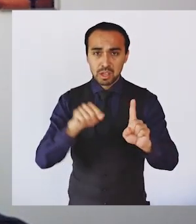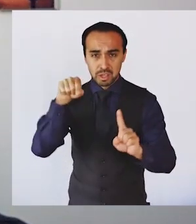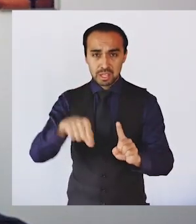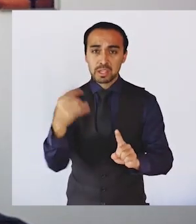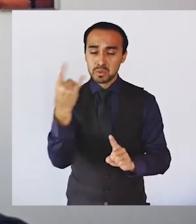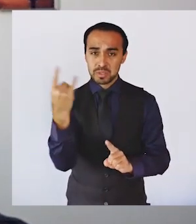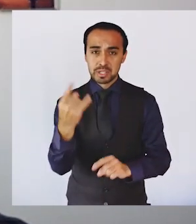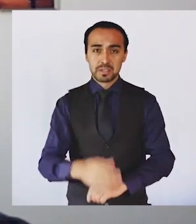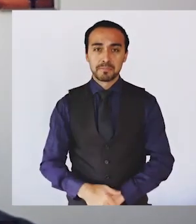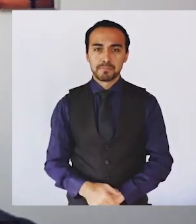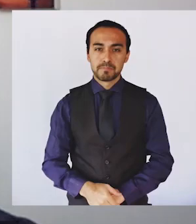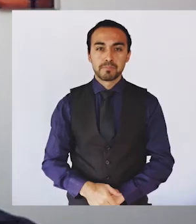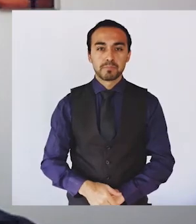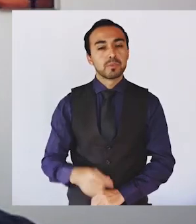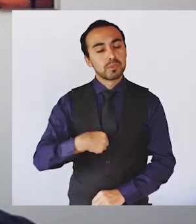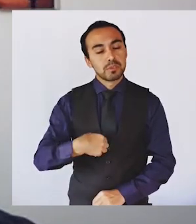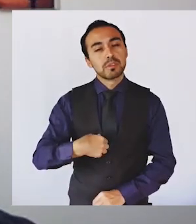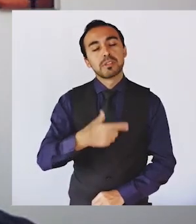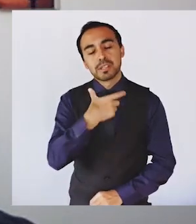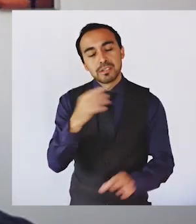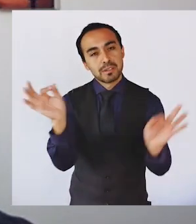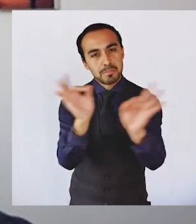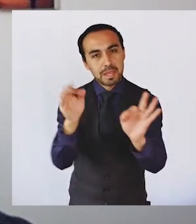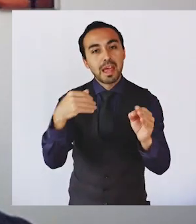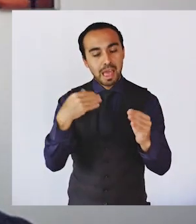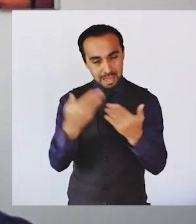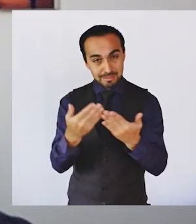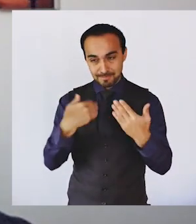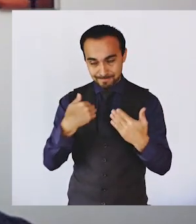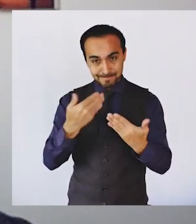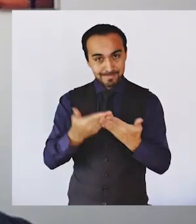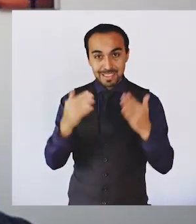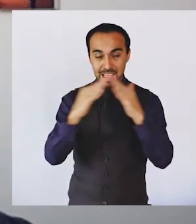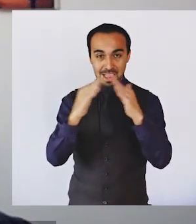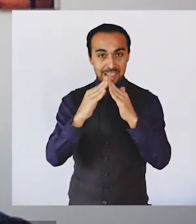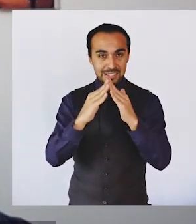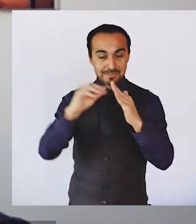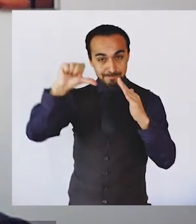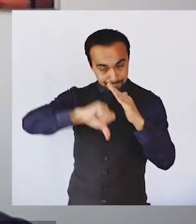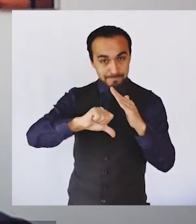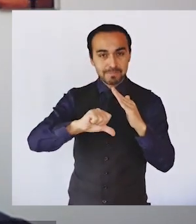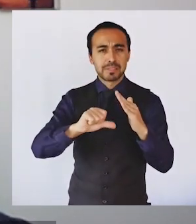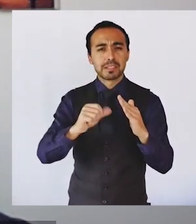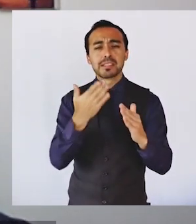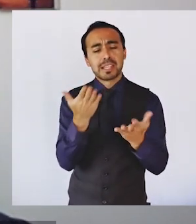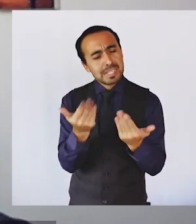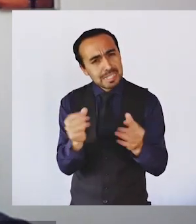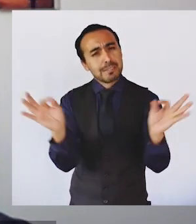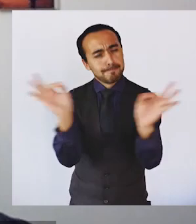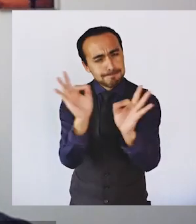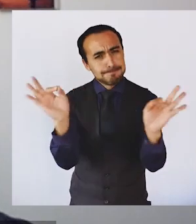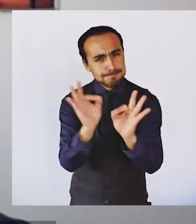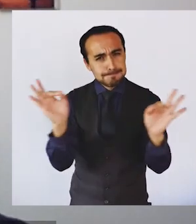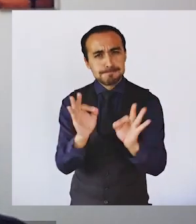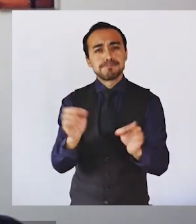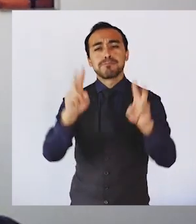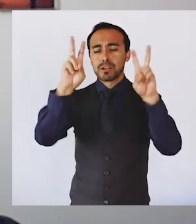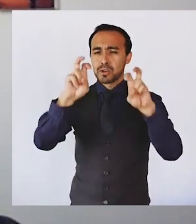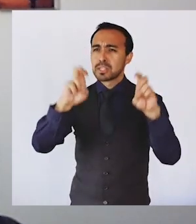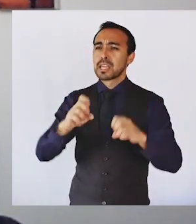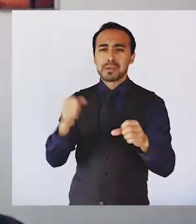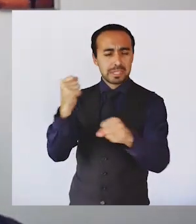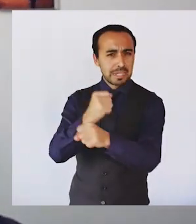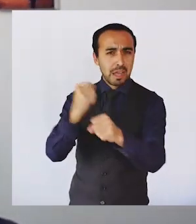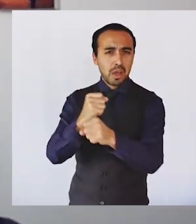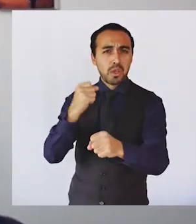distinta unidad académica de nuestra universidad. Me dirijo a usted desde mi hogar en cuarentena con la necesidad de entregarle un balance de los principales hitos y